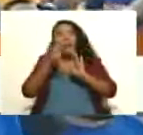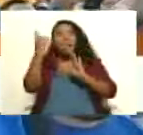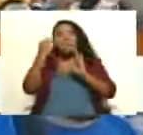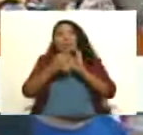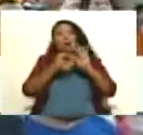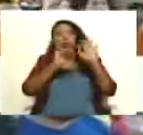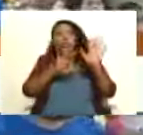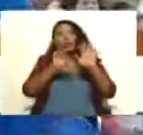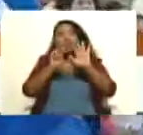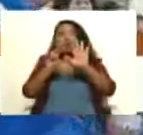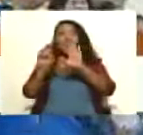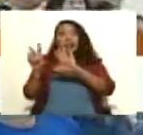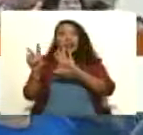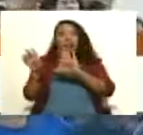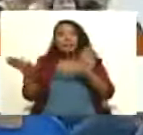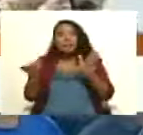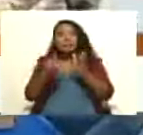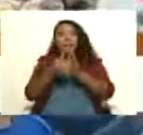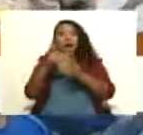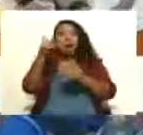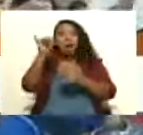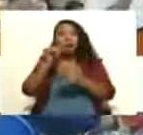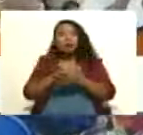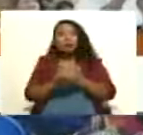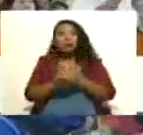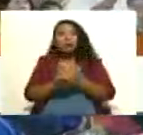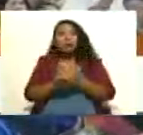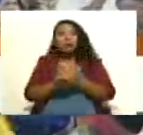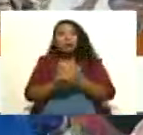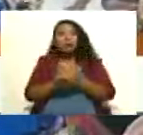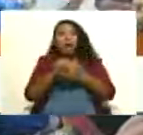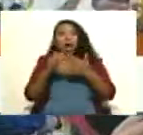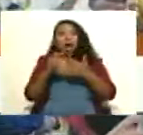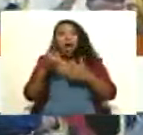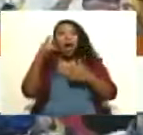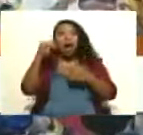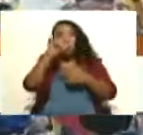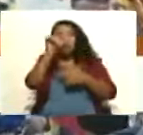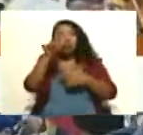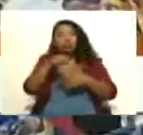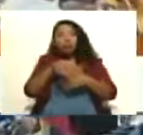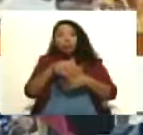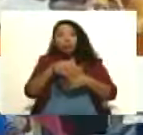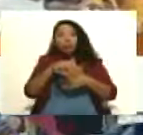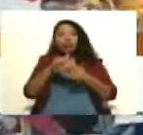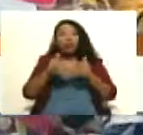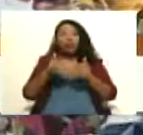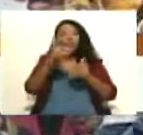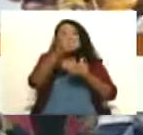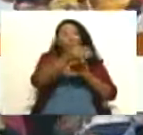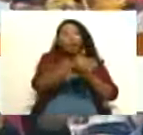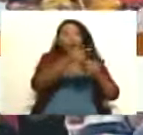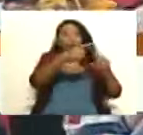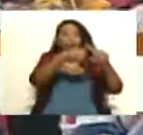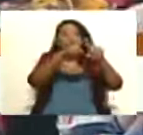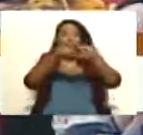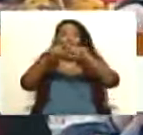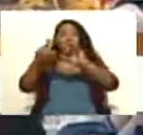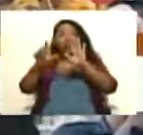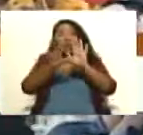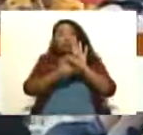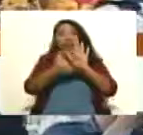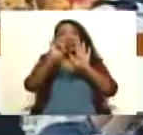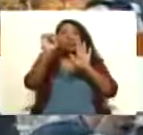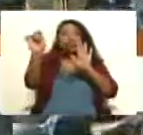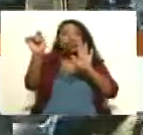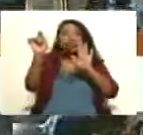sus límites incluían al territorio Esequibo. Posteriormente, las distintas constituciones que